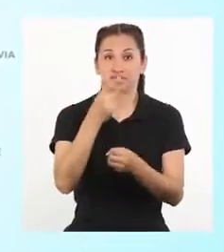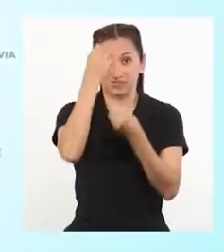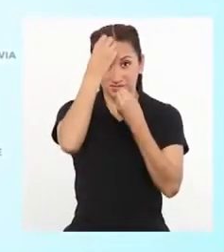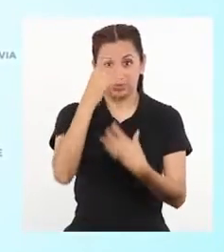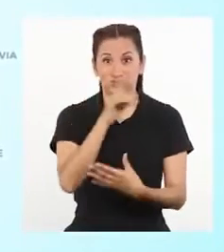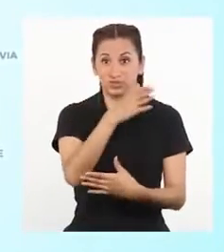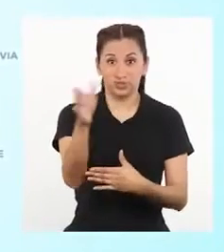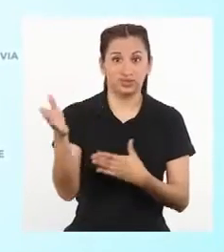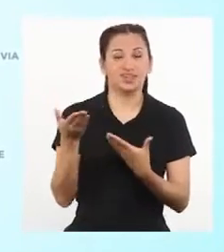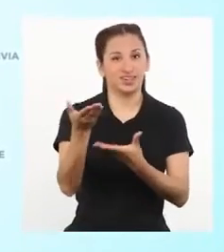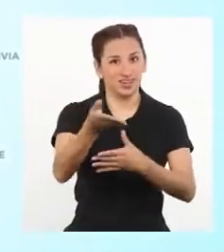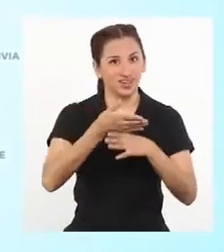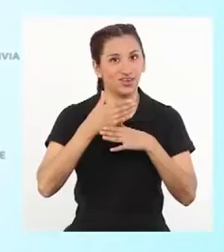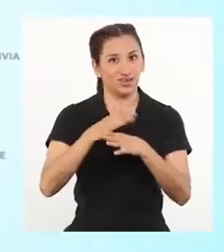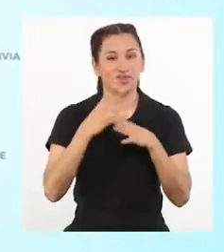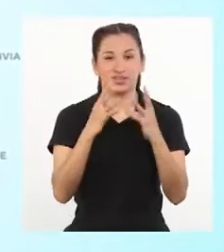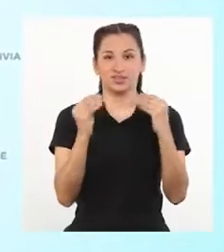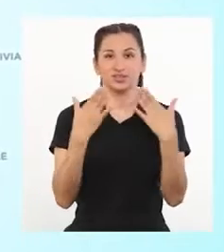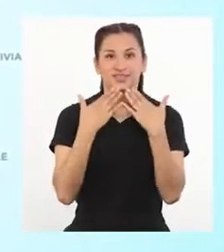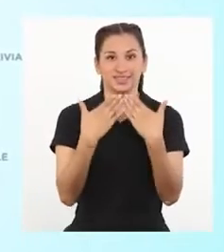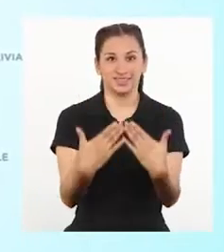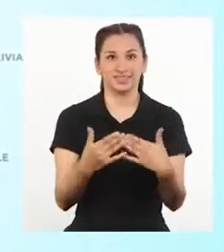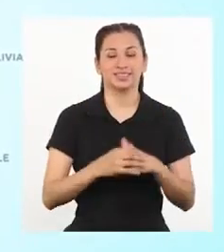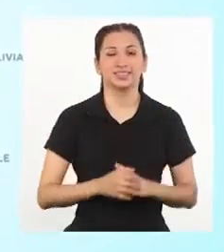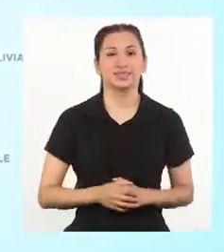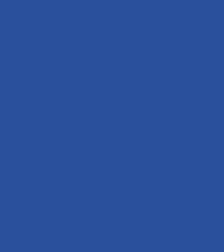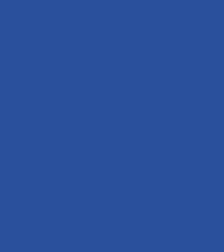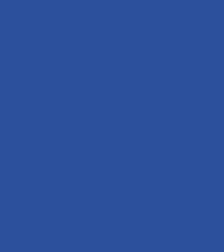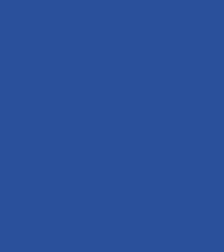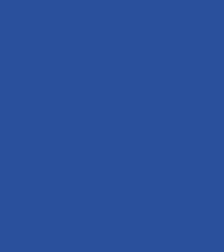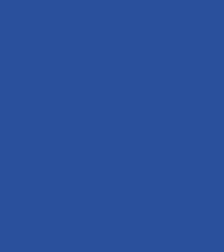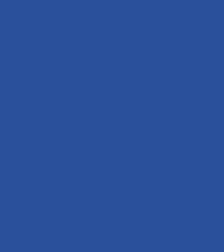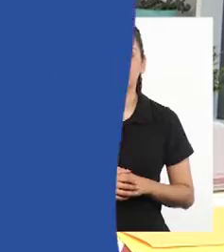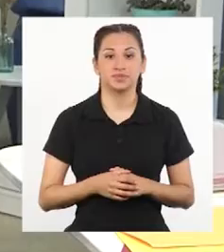interesante la información que nos comparten! ¡Muchas gracias!